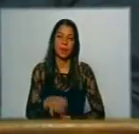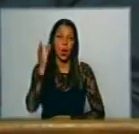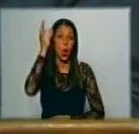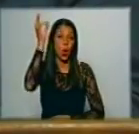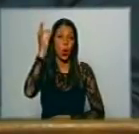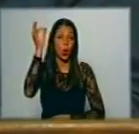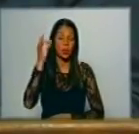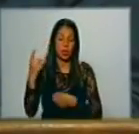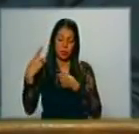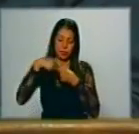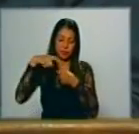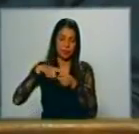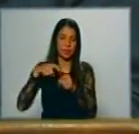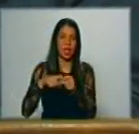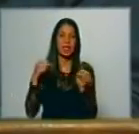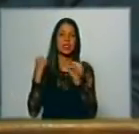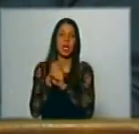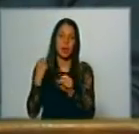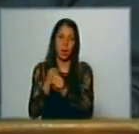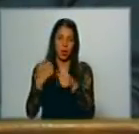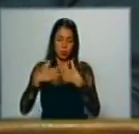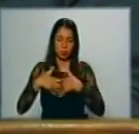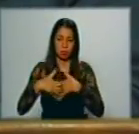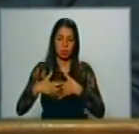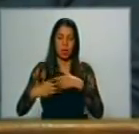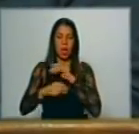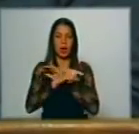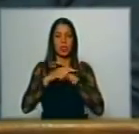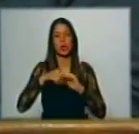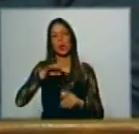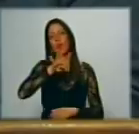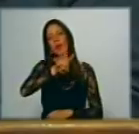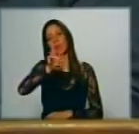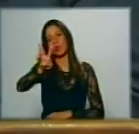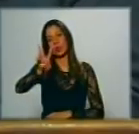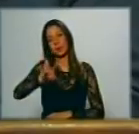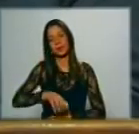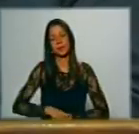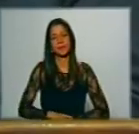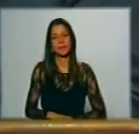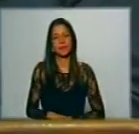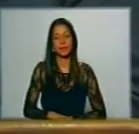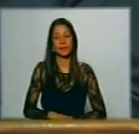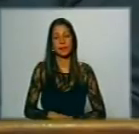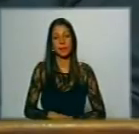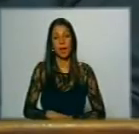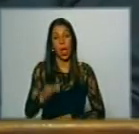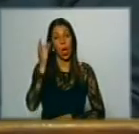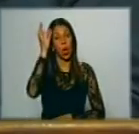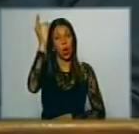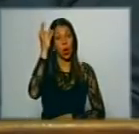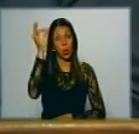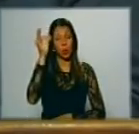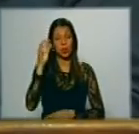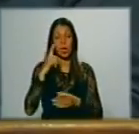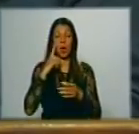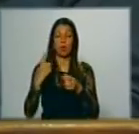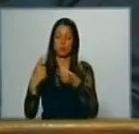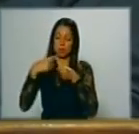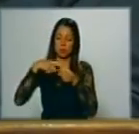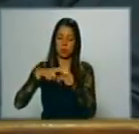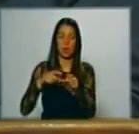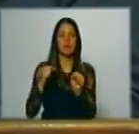de trabajadoras y trabajadores. Artículo 42. Los consejos productivos de trabajadoras